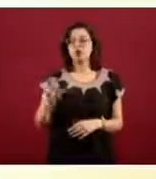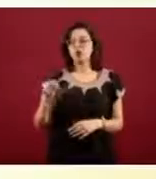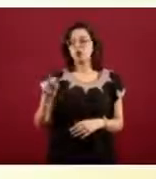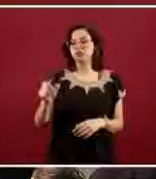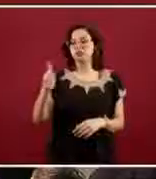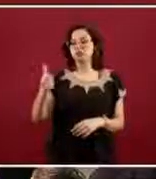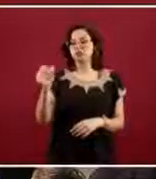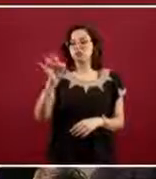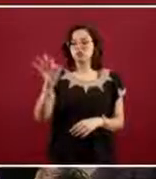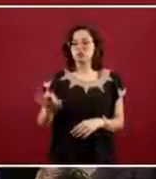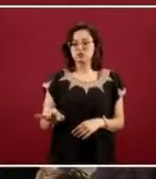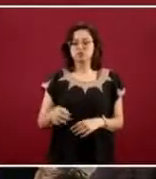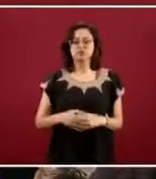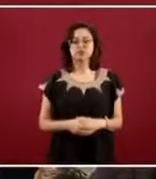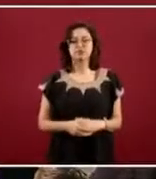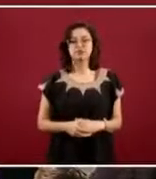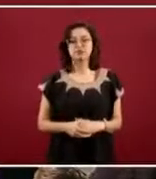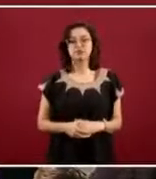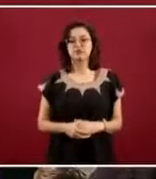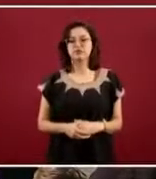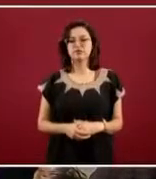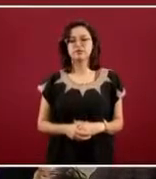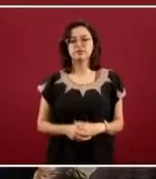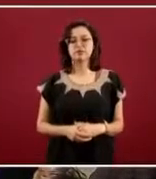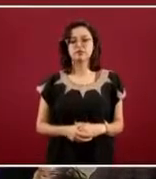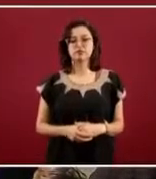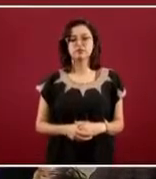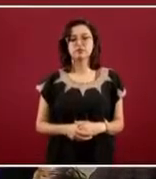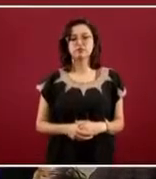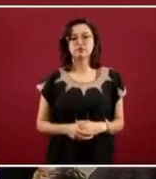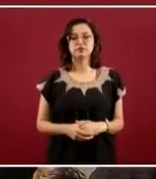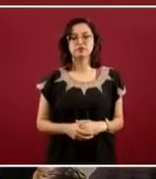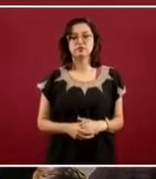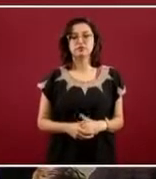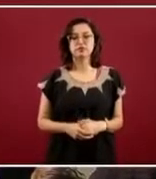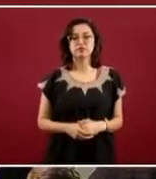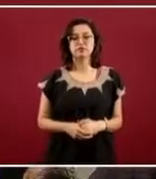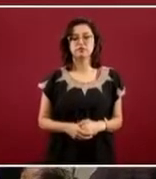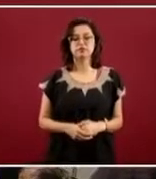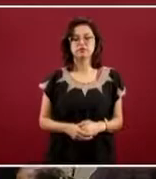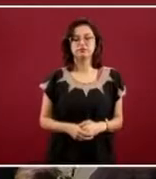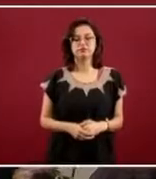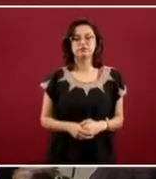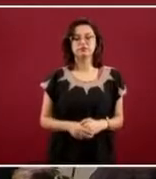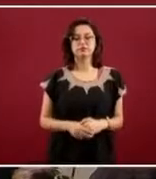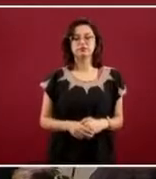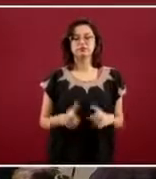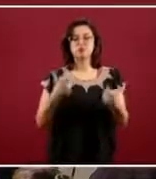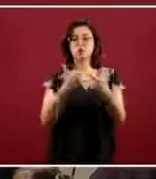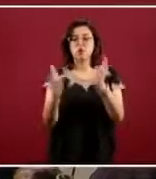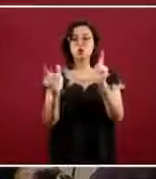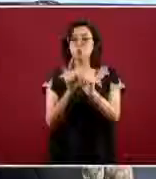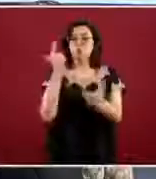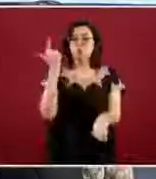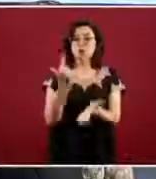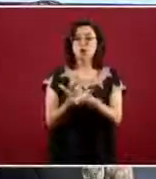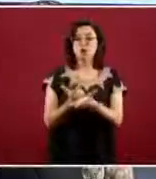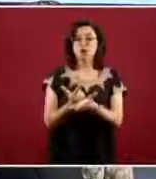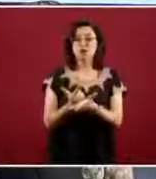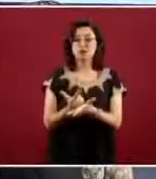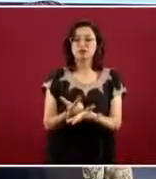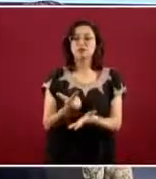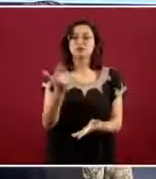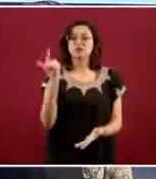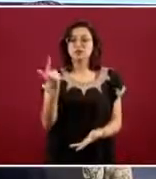86%. La siguiente, por favor. Grupos de riesgo y en su momento